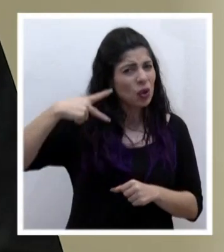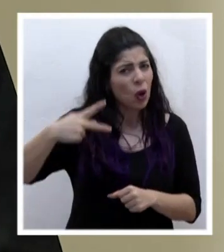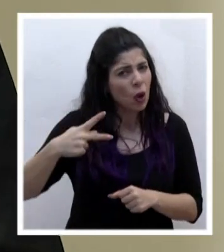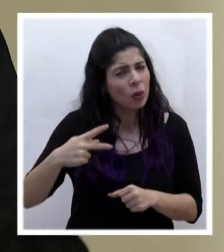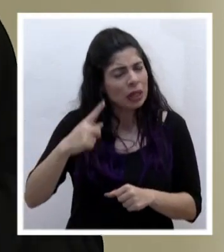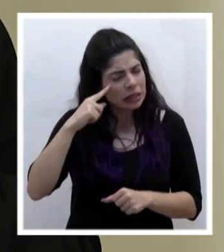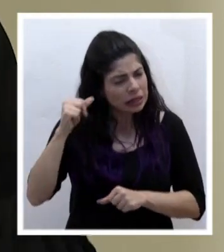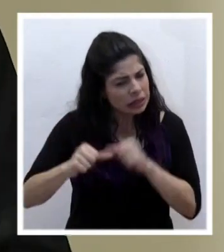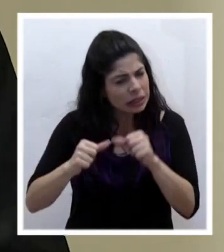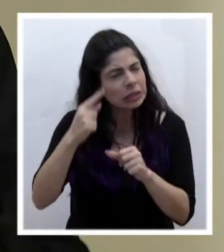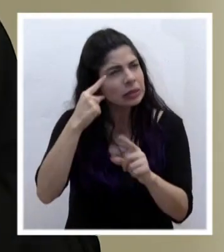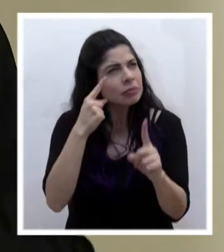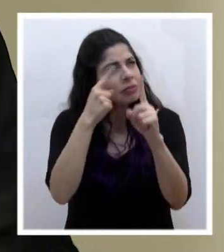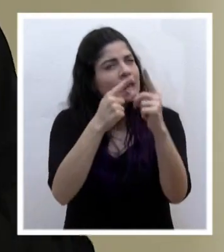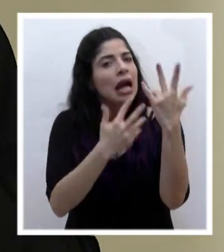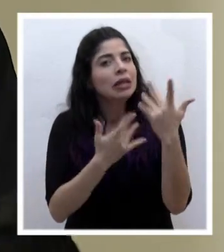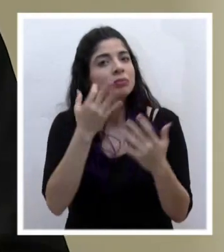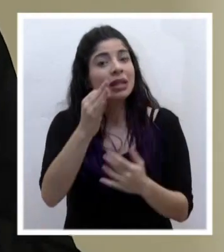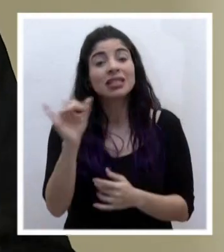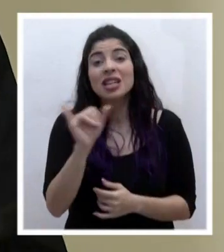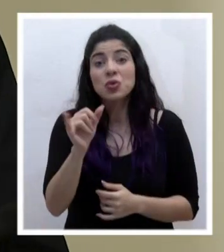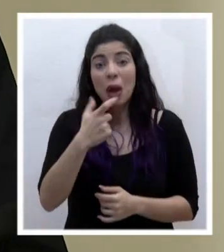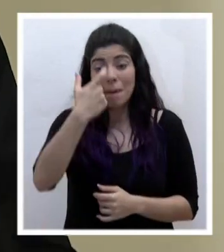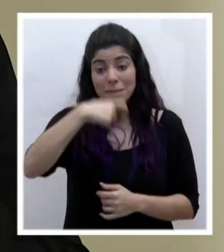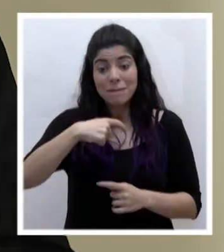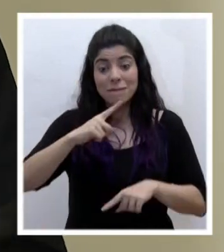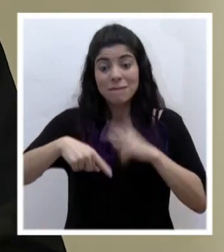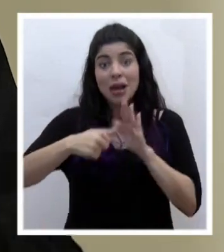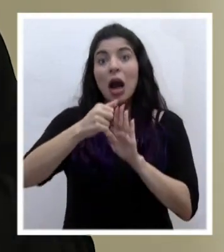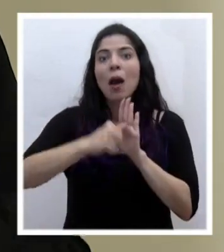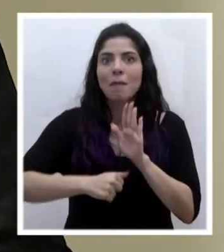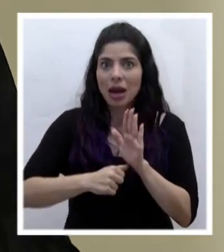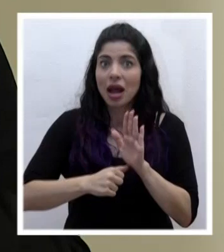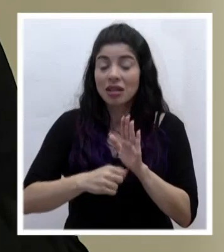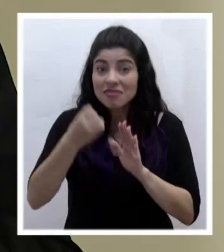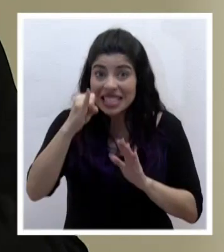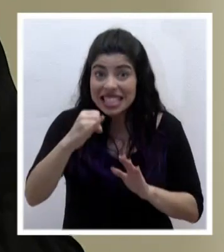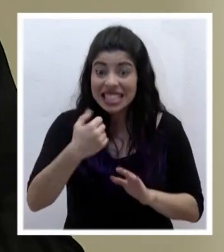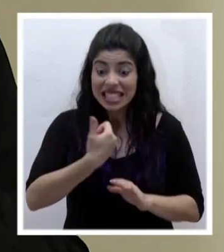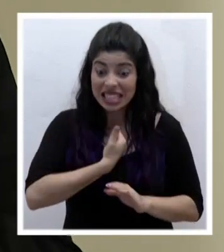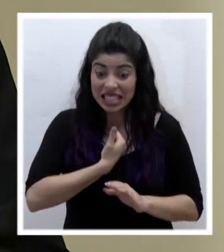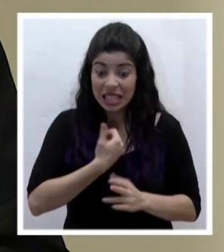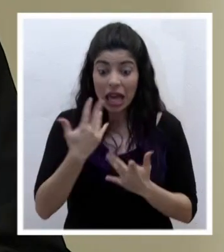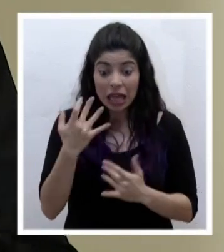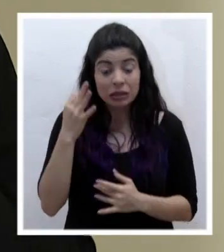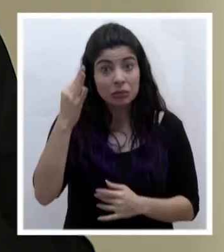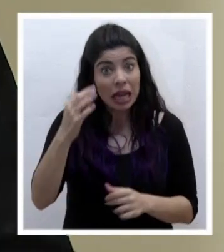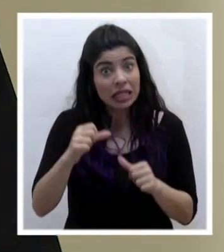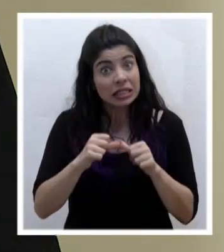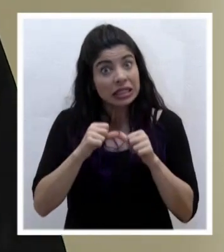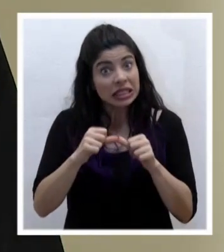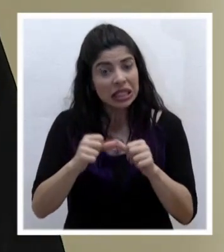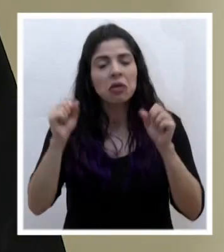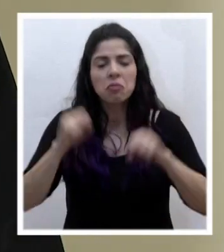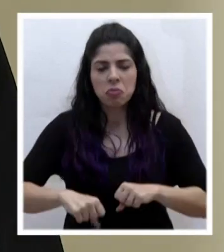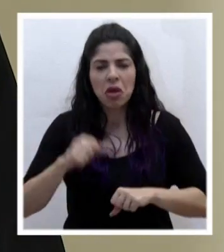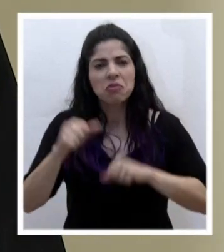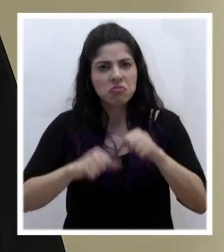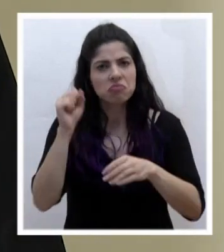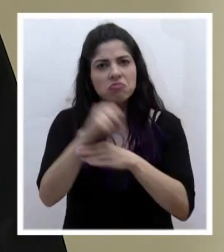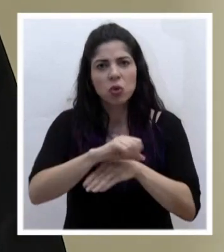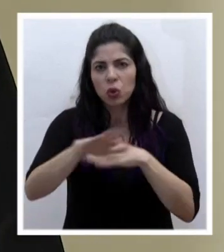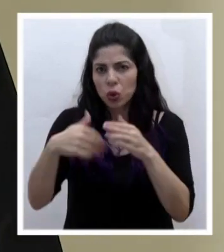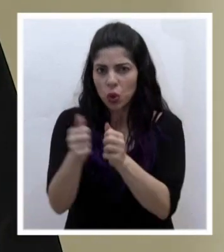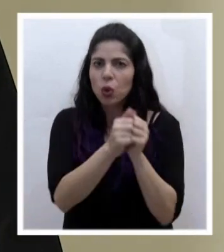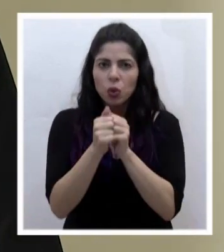la esperanza como un paciente que se va a someter a una cirugía. Créanme, si mantenemos la esperanza, saldremos adelante todos